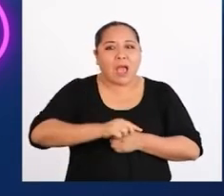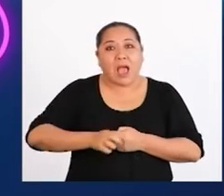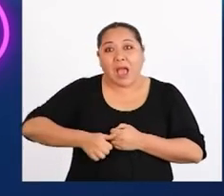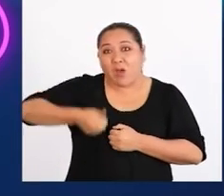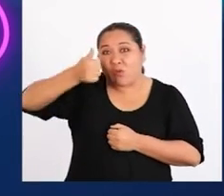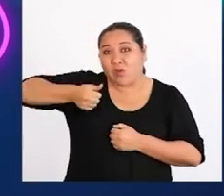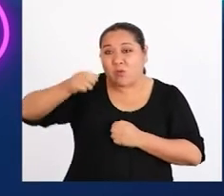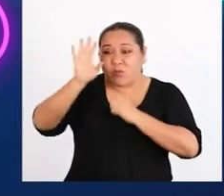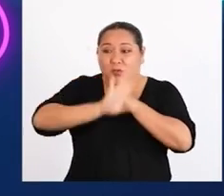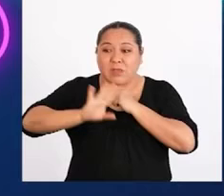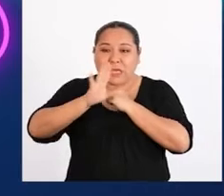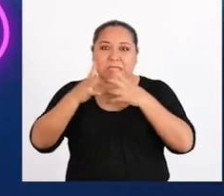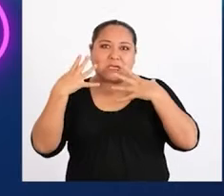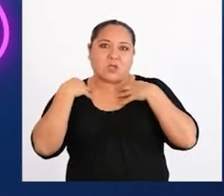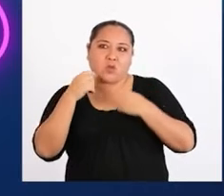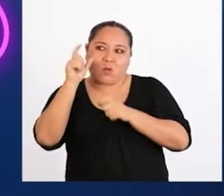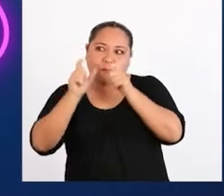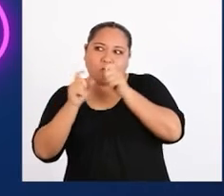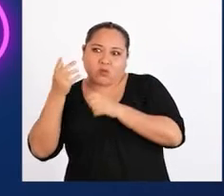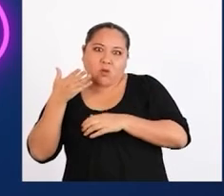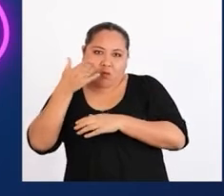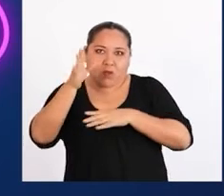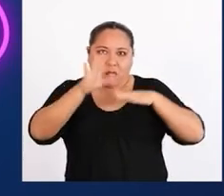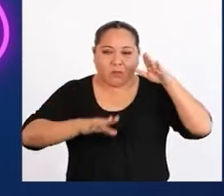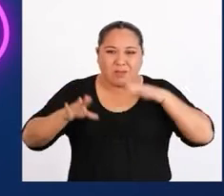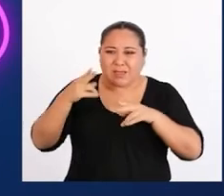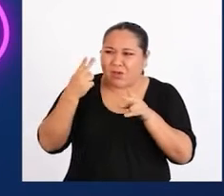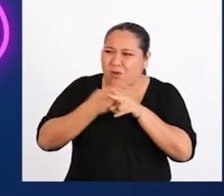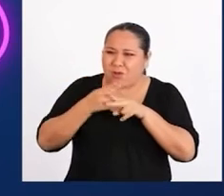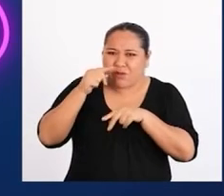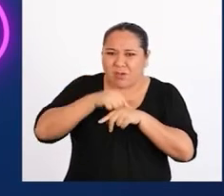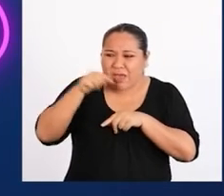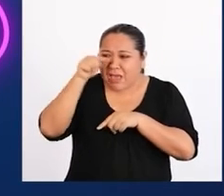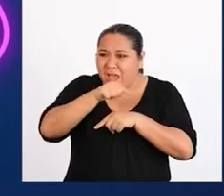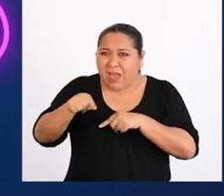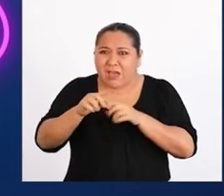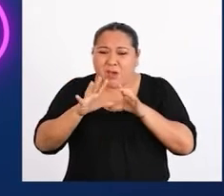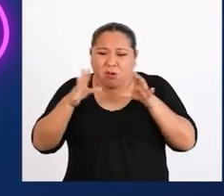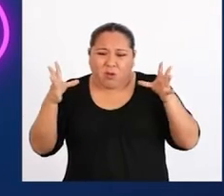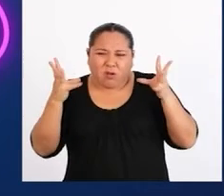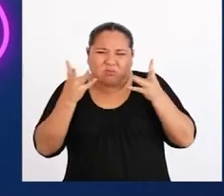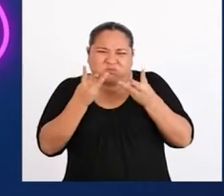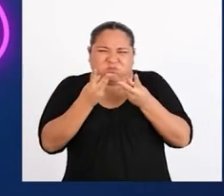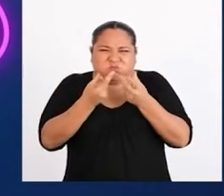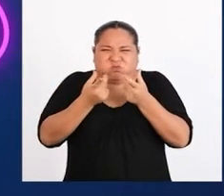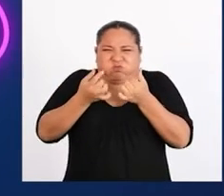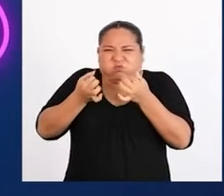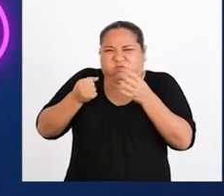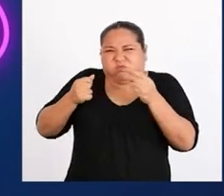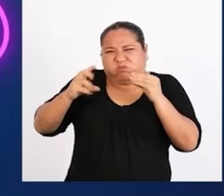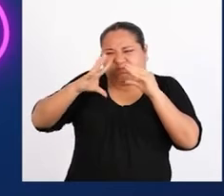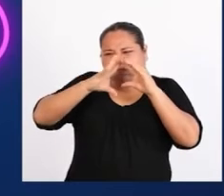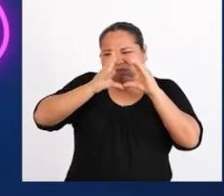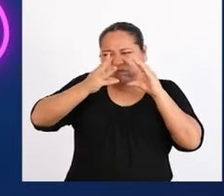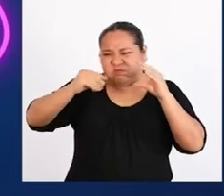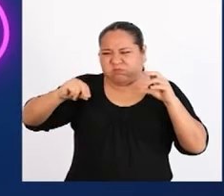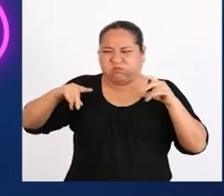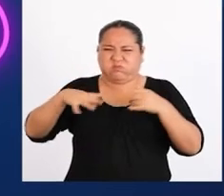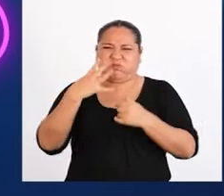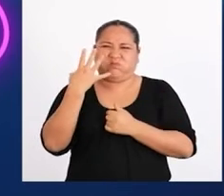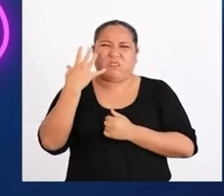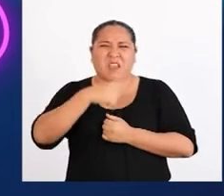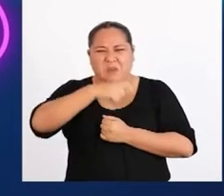la salud del veraneante. Muy pronto, la ballena ha de pudrirse como un higo maduro en el